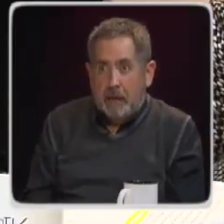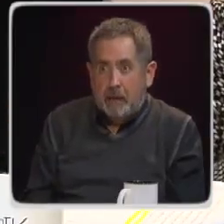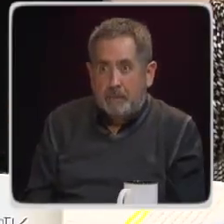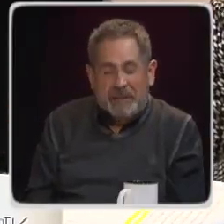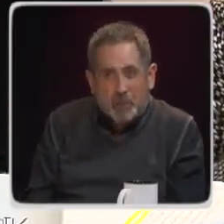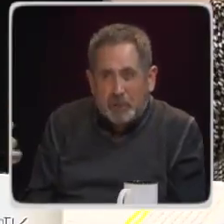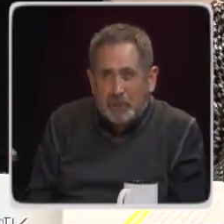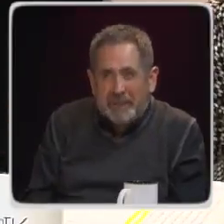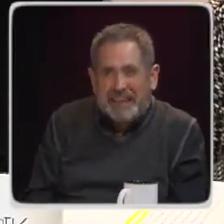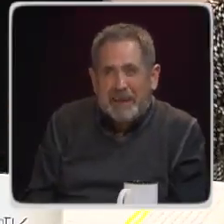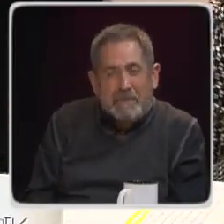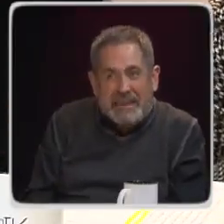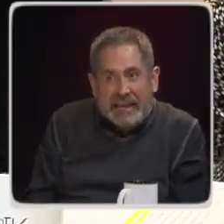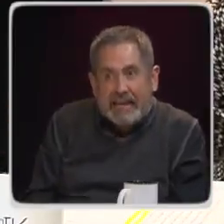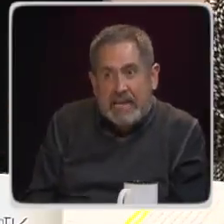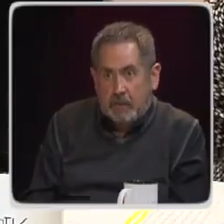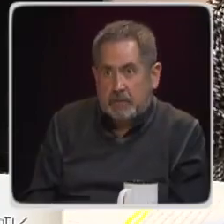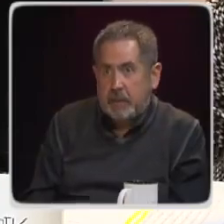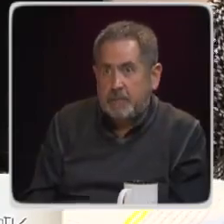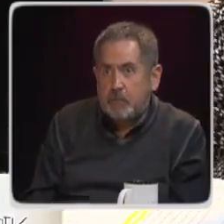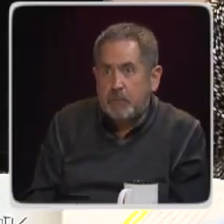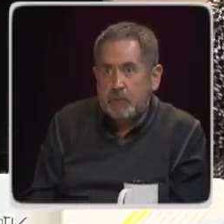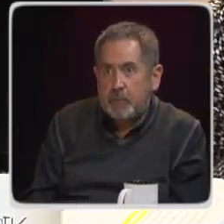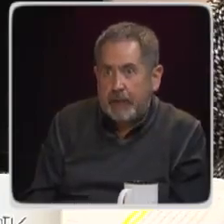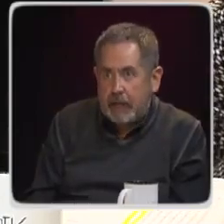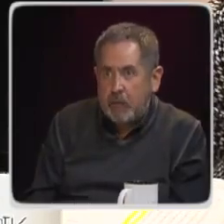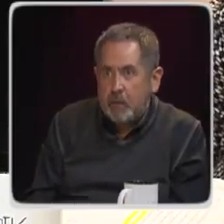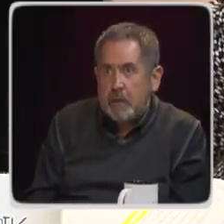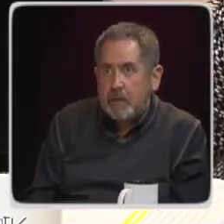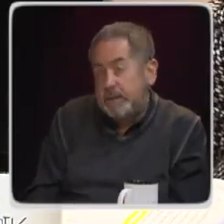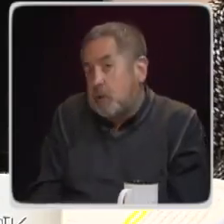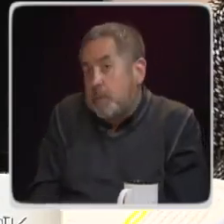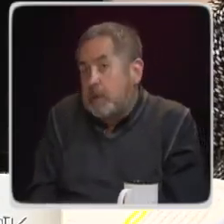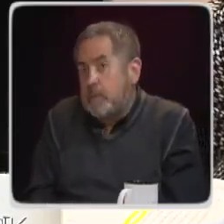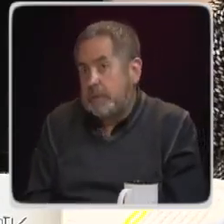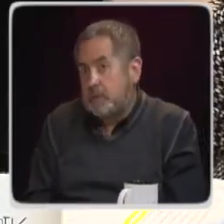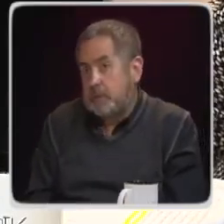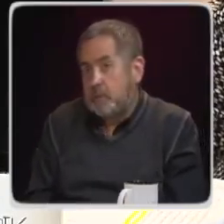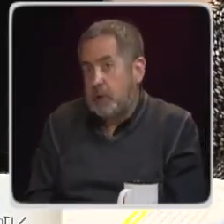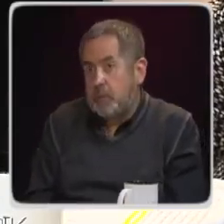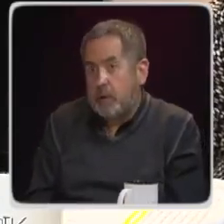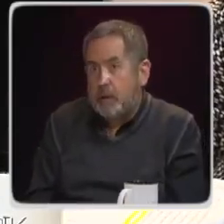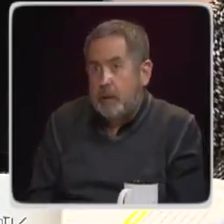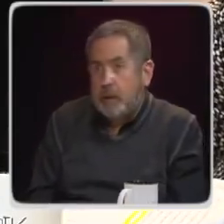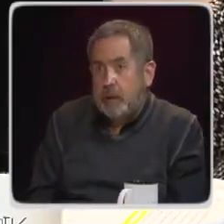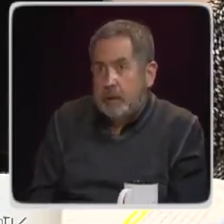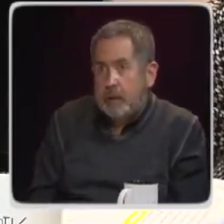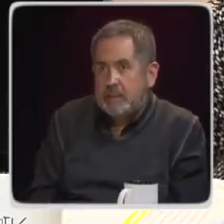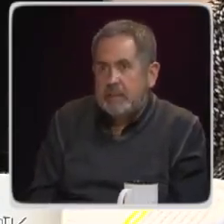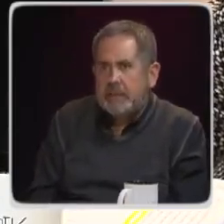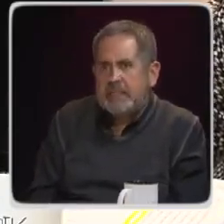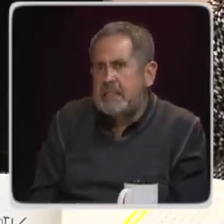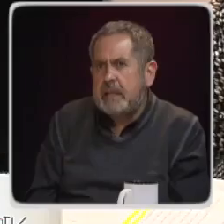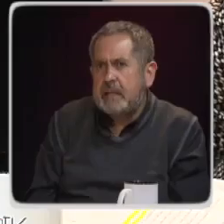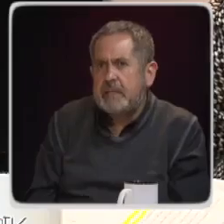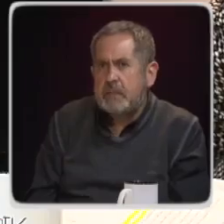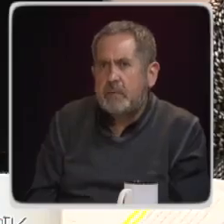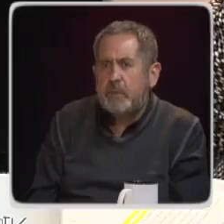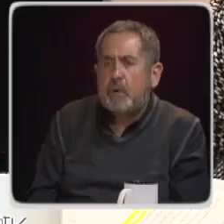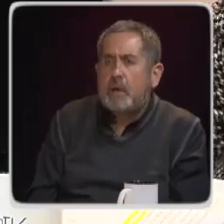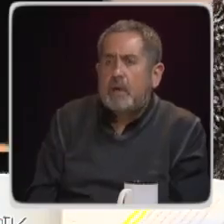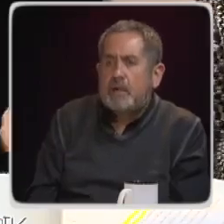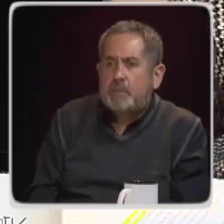¿no? Yo creo que es fundamental sus derechos, los derechos Sí, de sí, todos sí. nosotros. Por eso la Corte